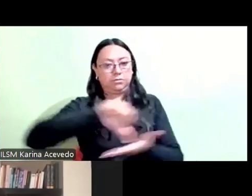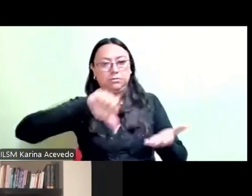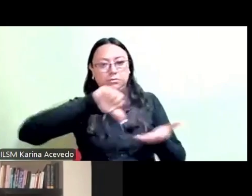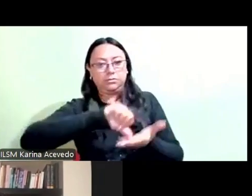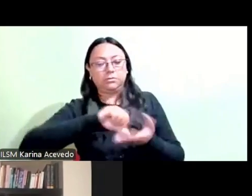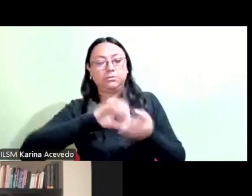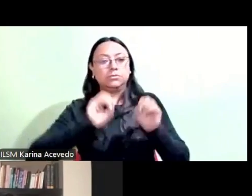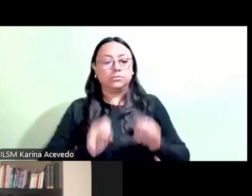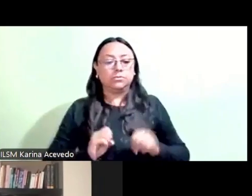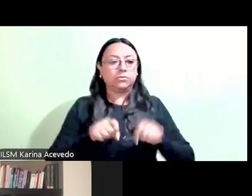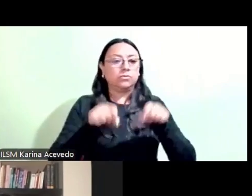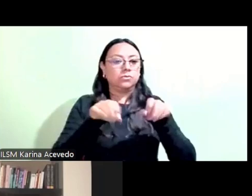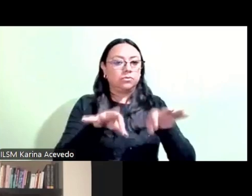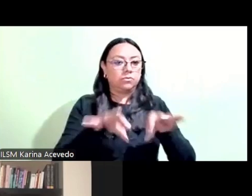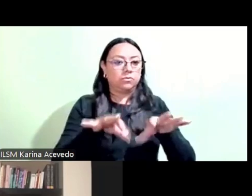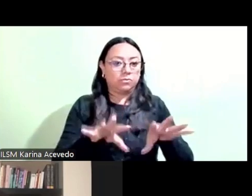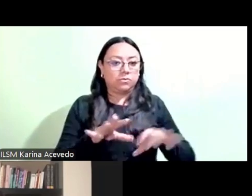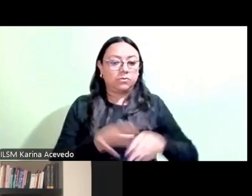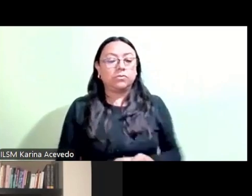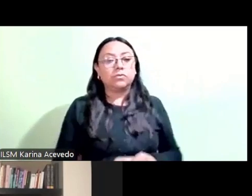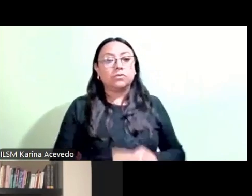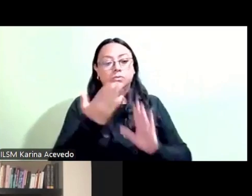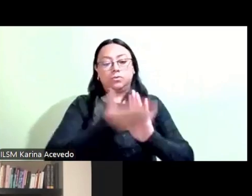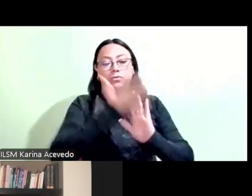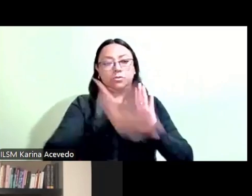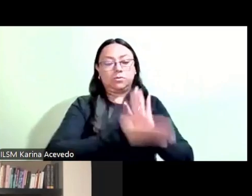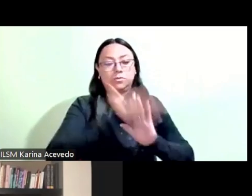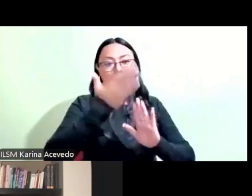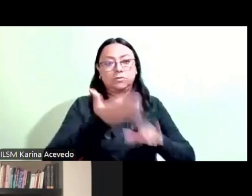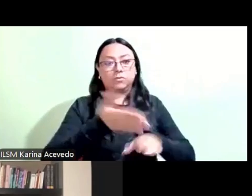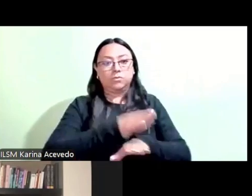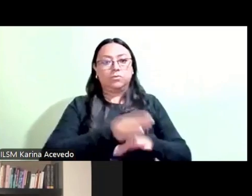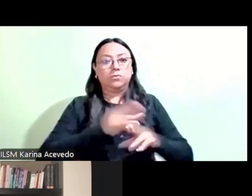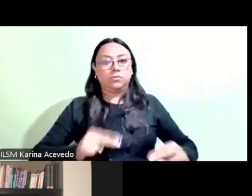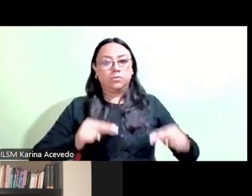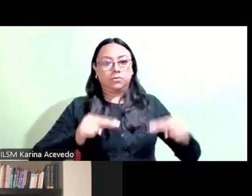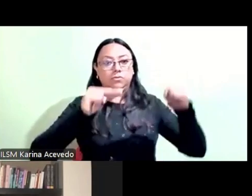de área libre y con una superficie total de construcción sobre nivel de